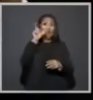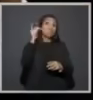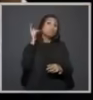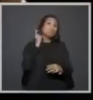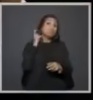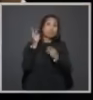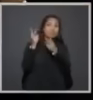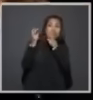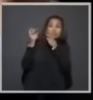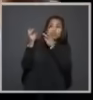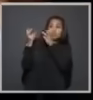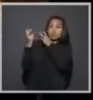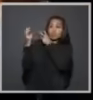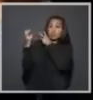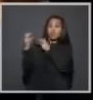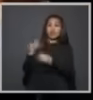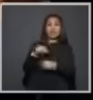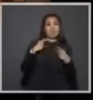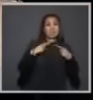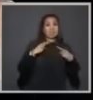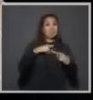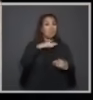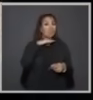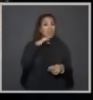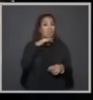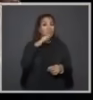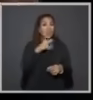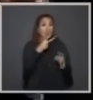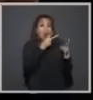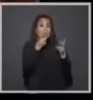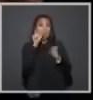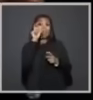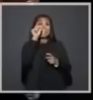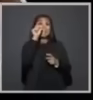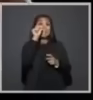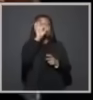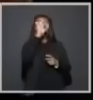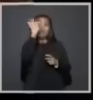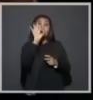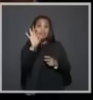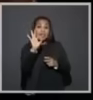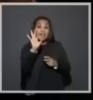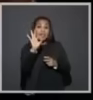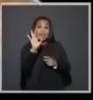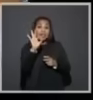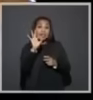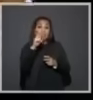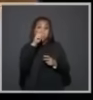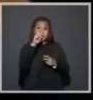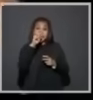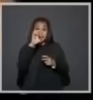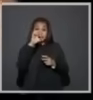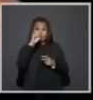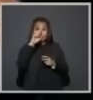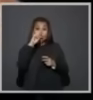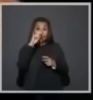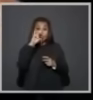los traficantes de influencia el 20% del presupuesto, más de 1